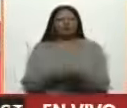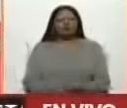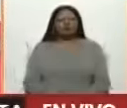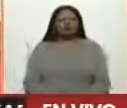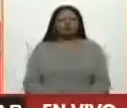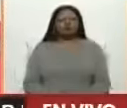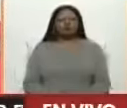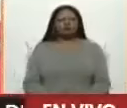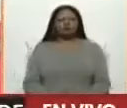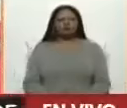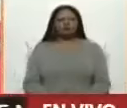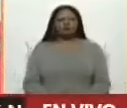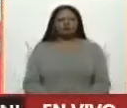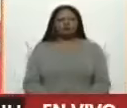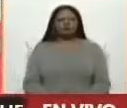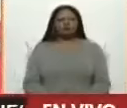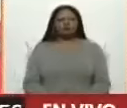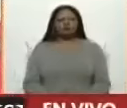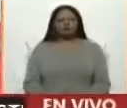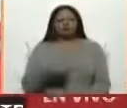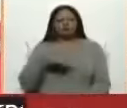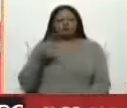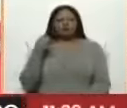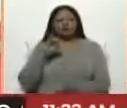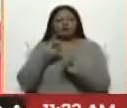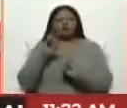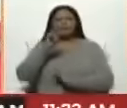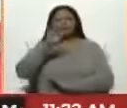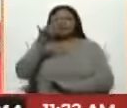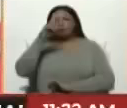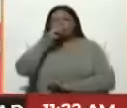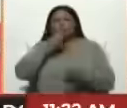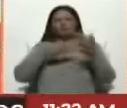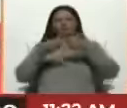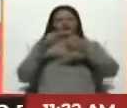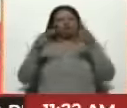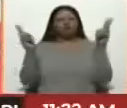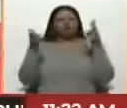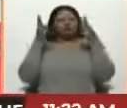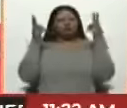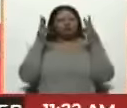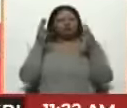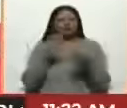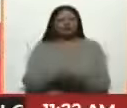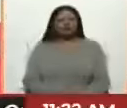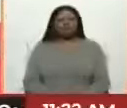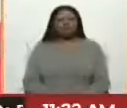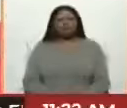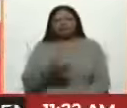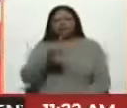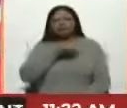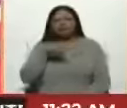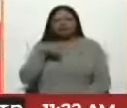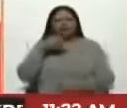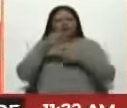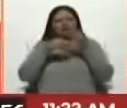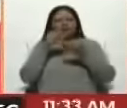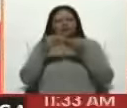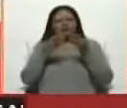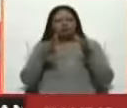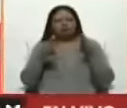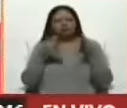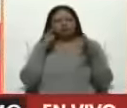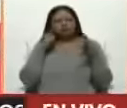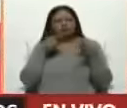hay que construirla. Nosotros tenemos ya 25 años construyendo victorias. cada ocasión que se nos presenta.